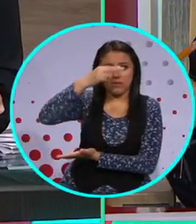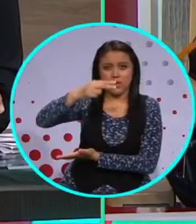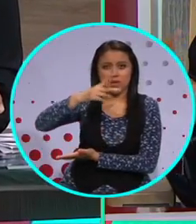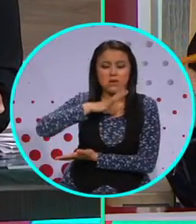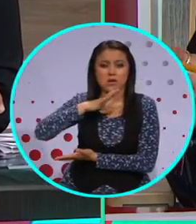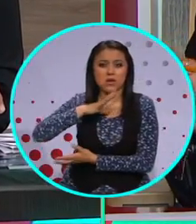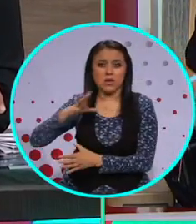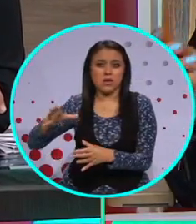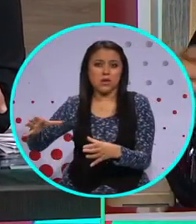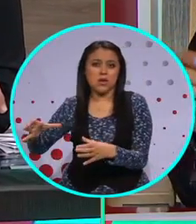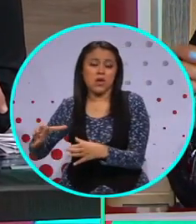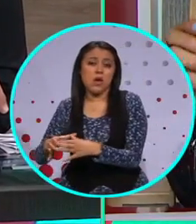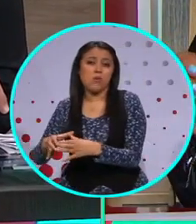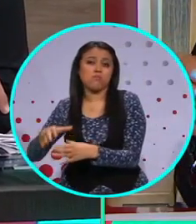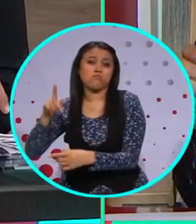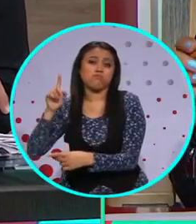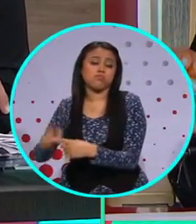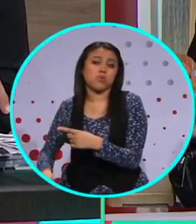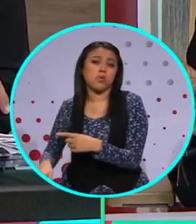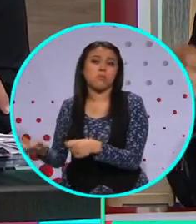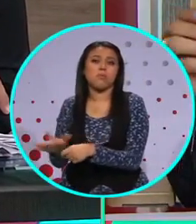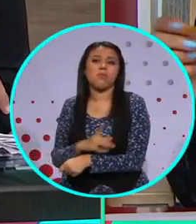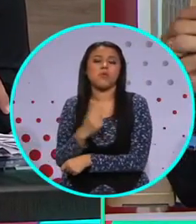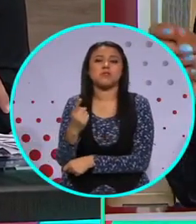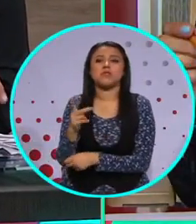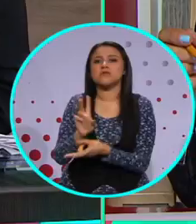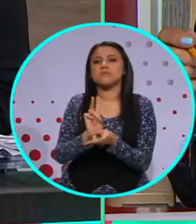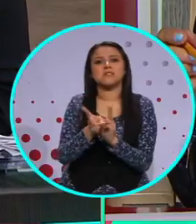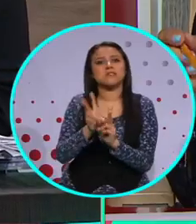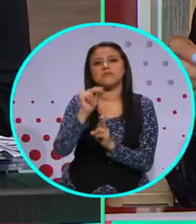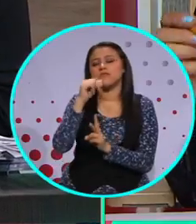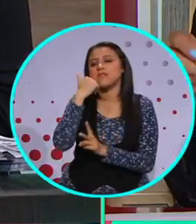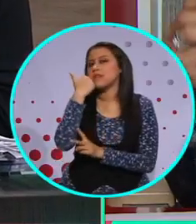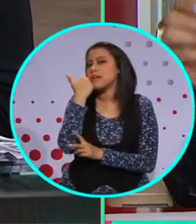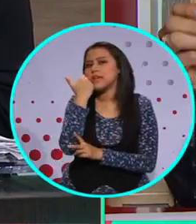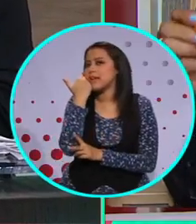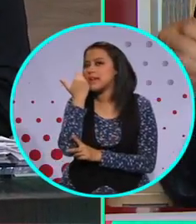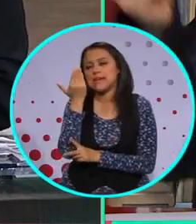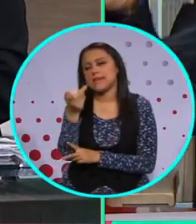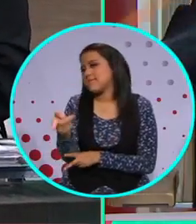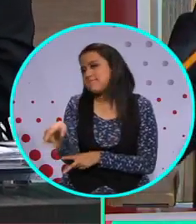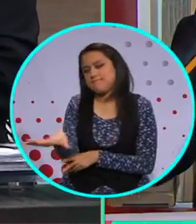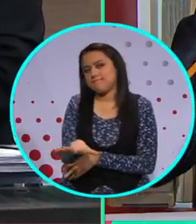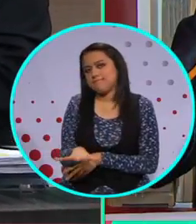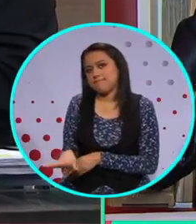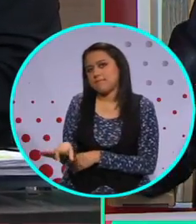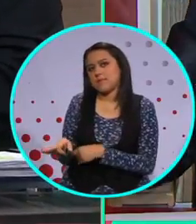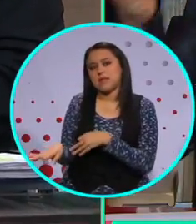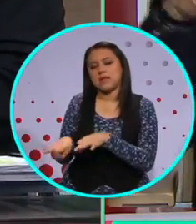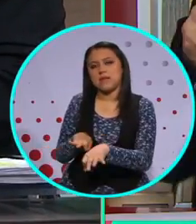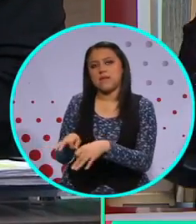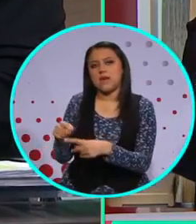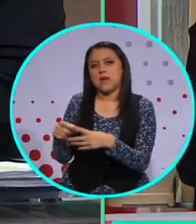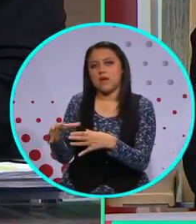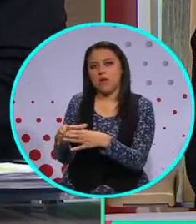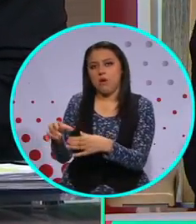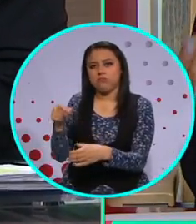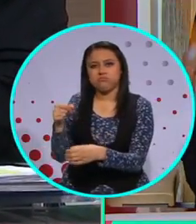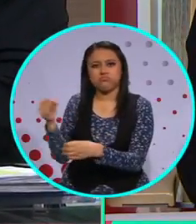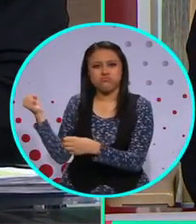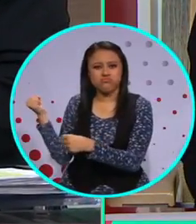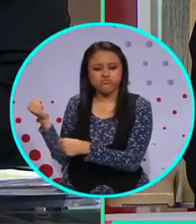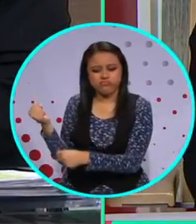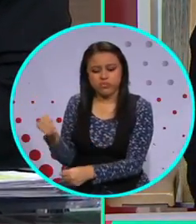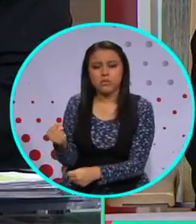destapar las atarjeas pero los vecinos se opusieron que no querían que se hicieran obras y que no hicieran agujeros y que por eso